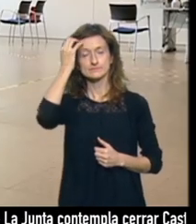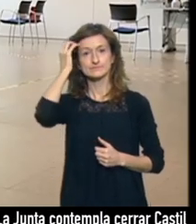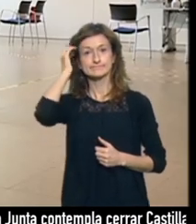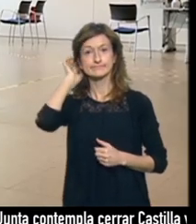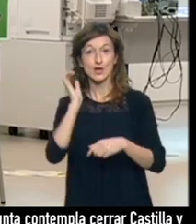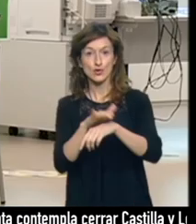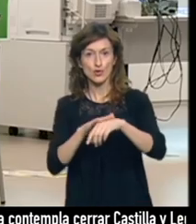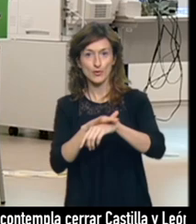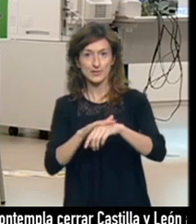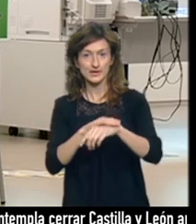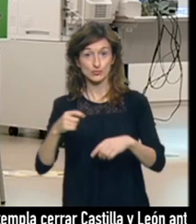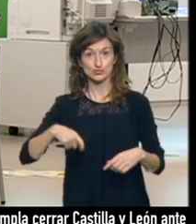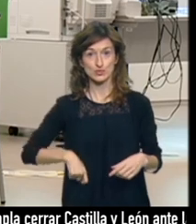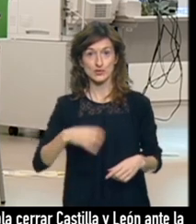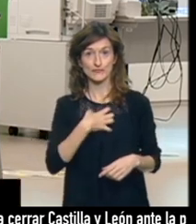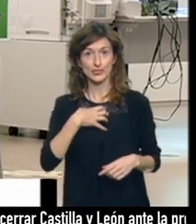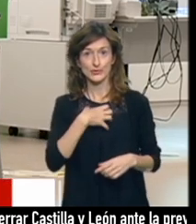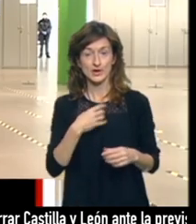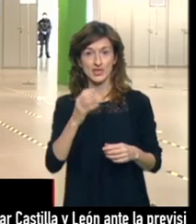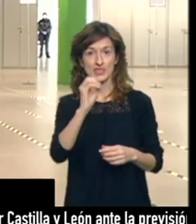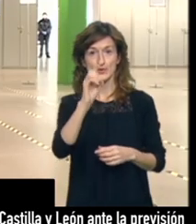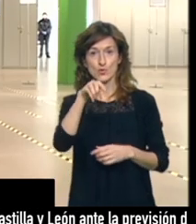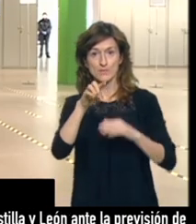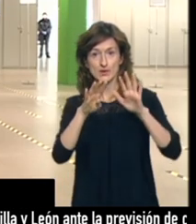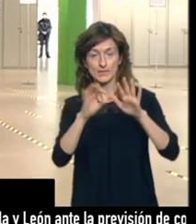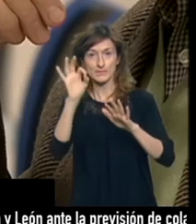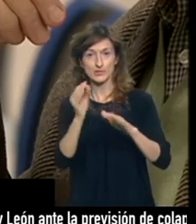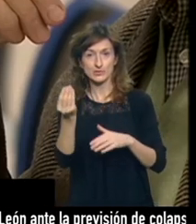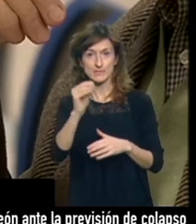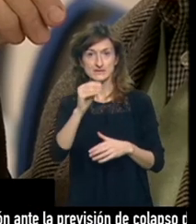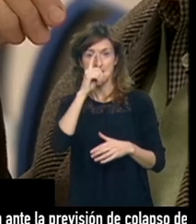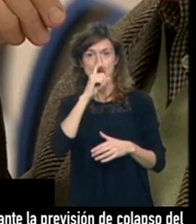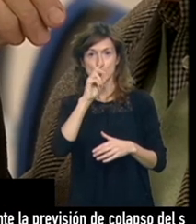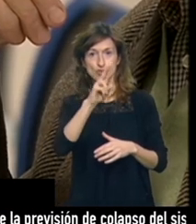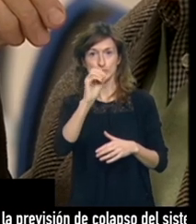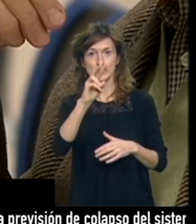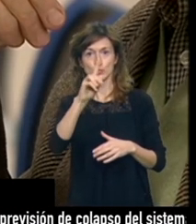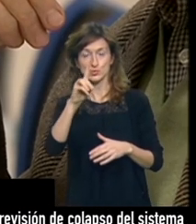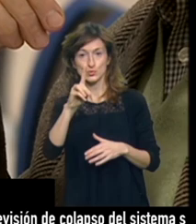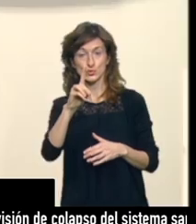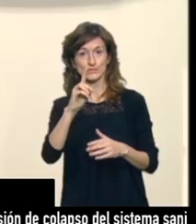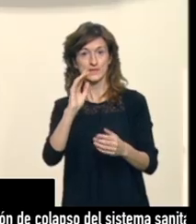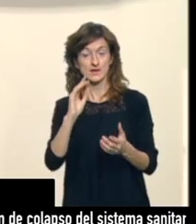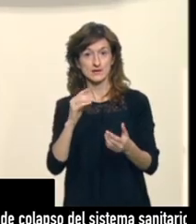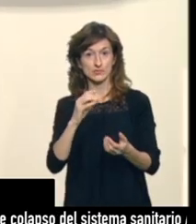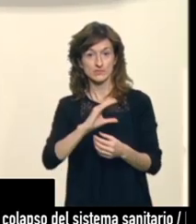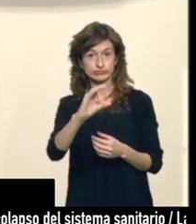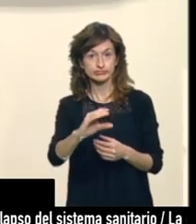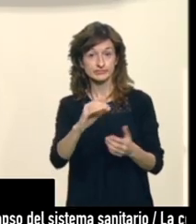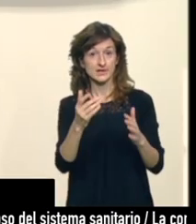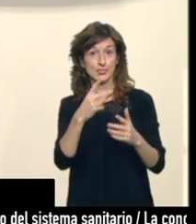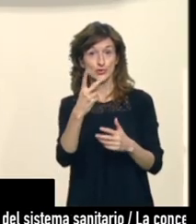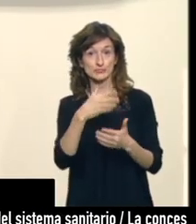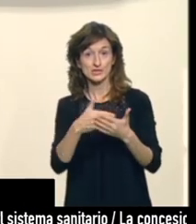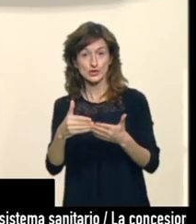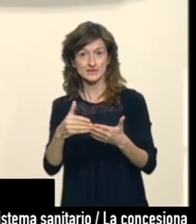Y el Gobierno subirá el sueldo de los funcionarios un 0,9% en 2021. Esto afectará a los casi 3 millones de empleados